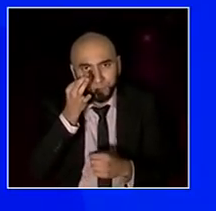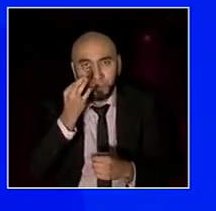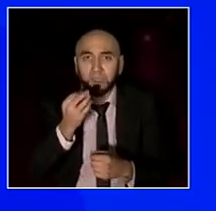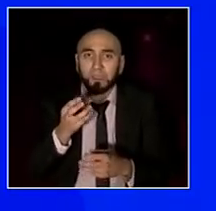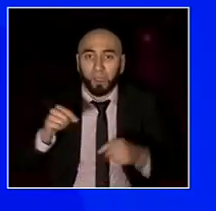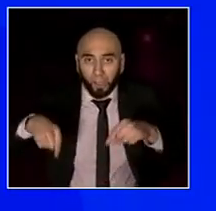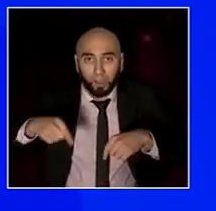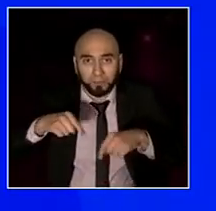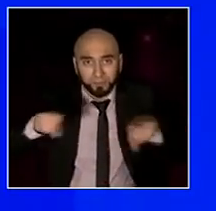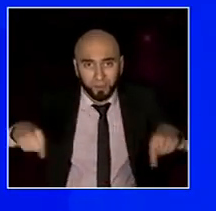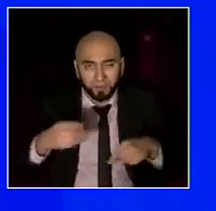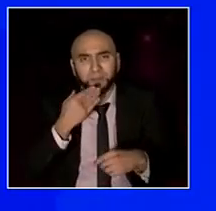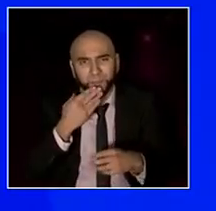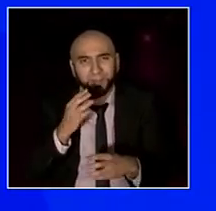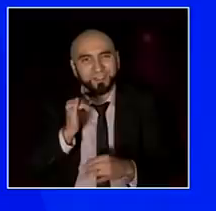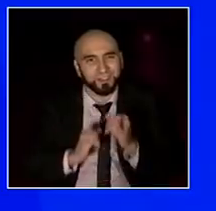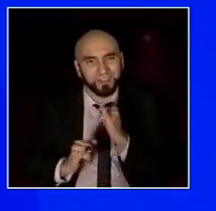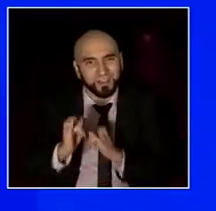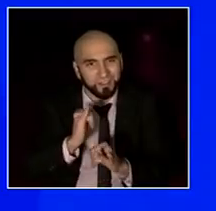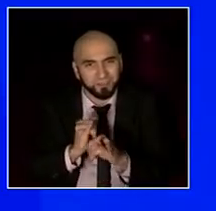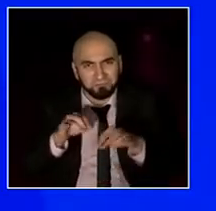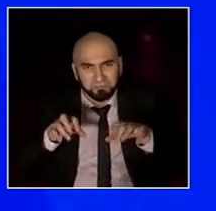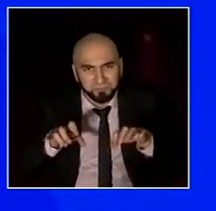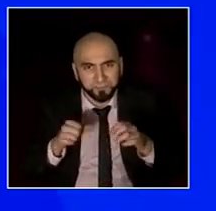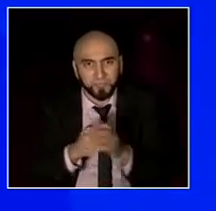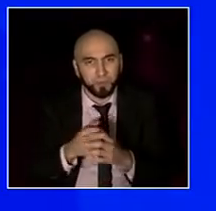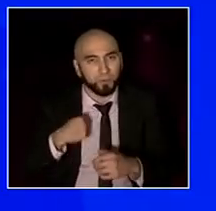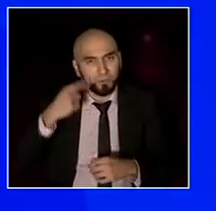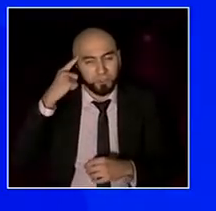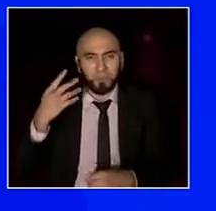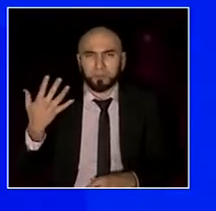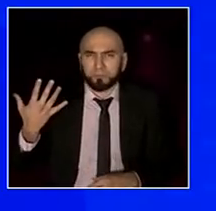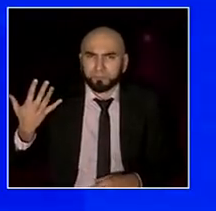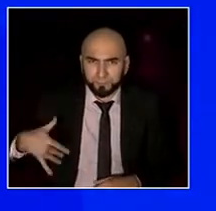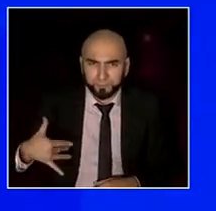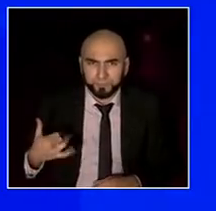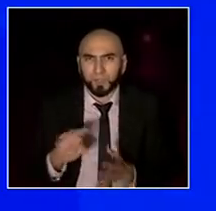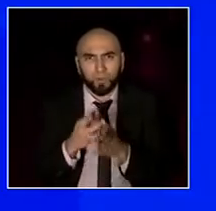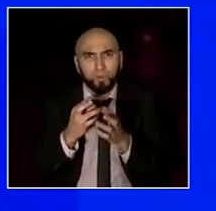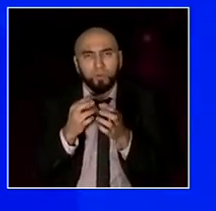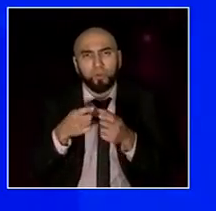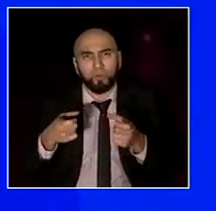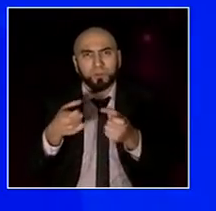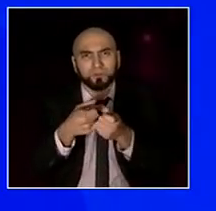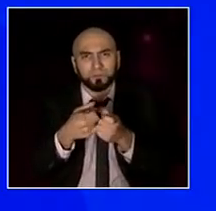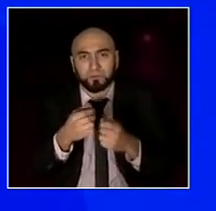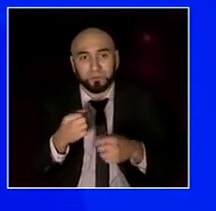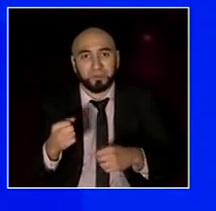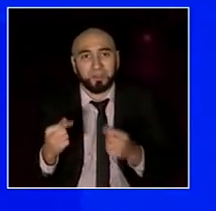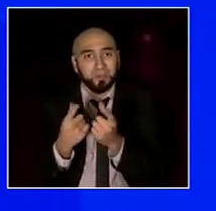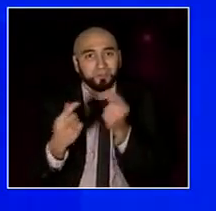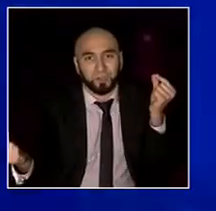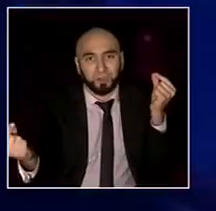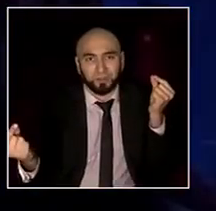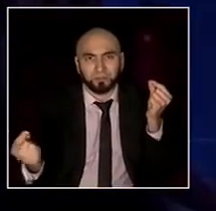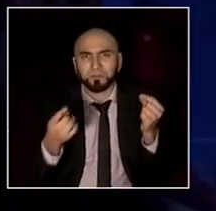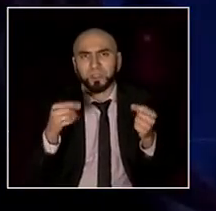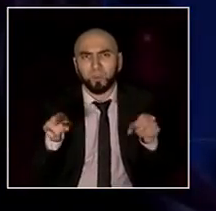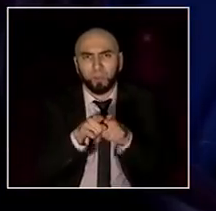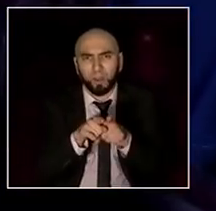Internet. Considero indispensable que el Congreso Nacional no sea concebido solo como una fábrica